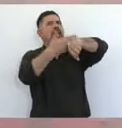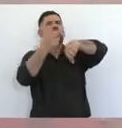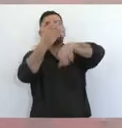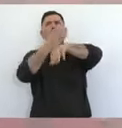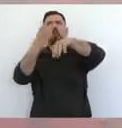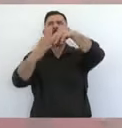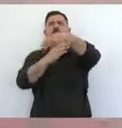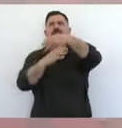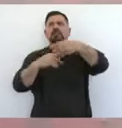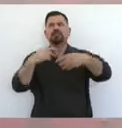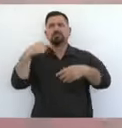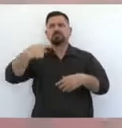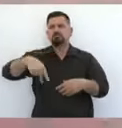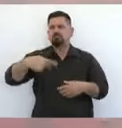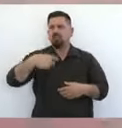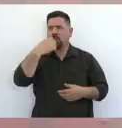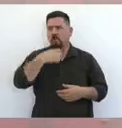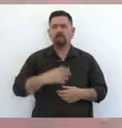Ya